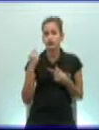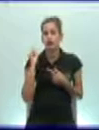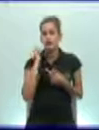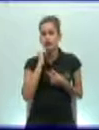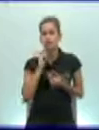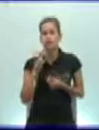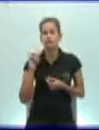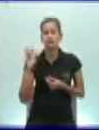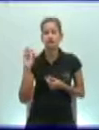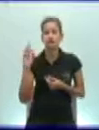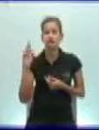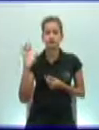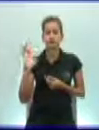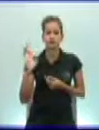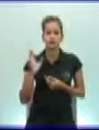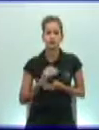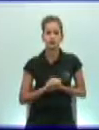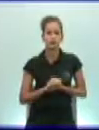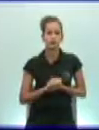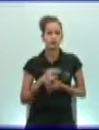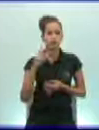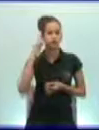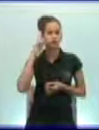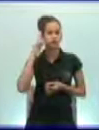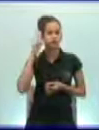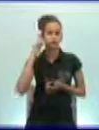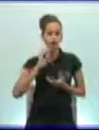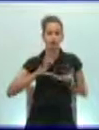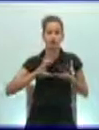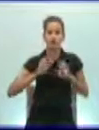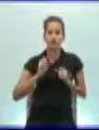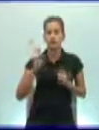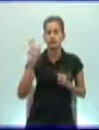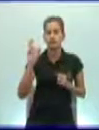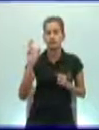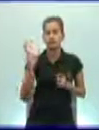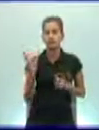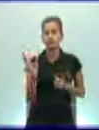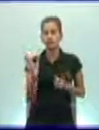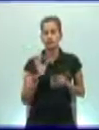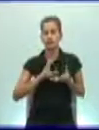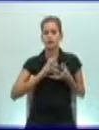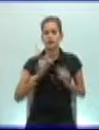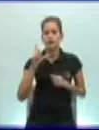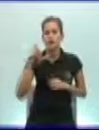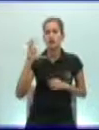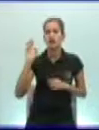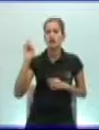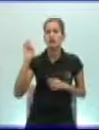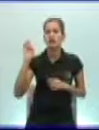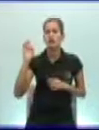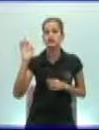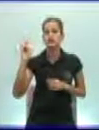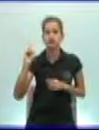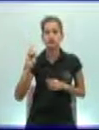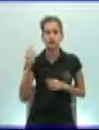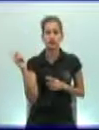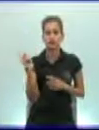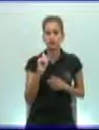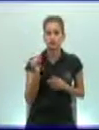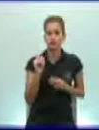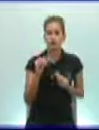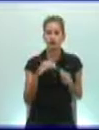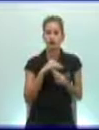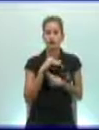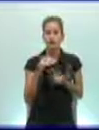Recordemos entonces que las formas verbales están formadas por un lexema, que es la parte que generalmente no varía, y por